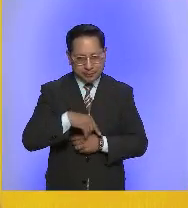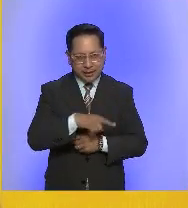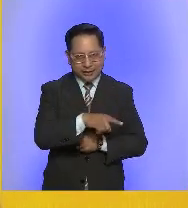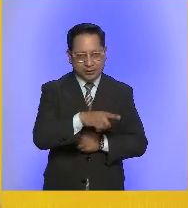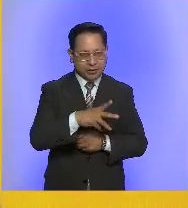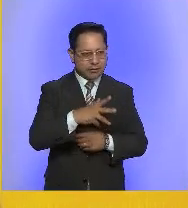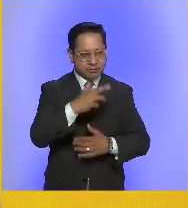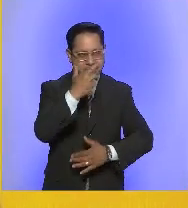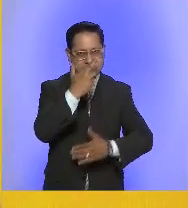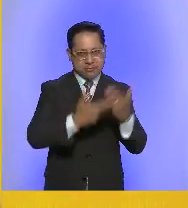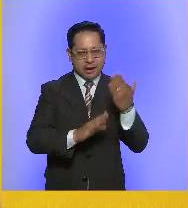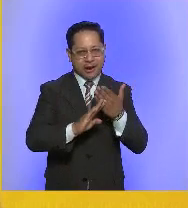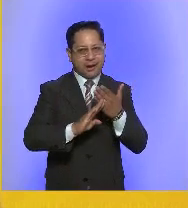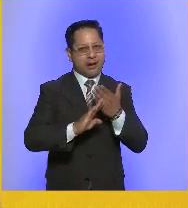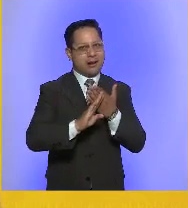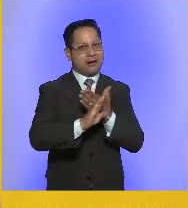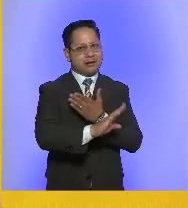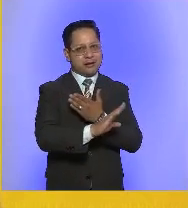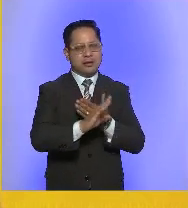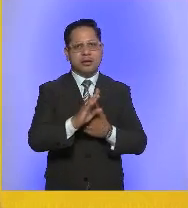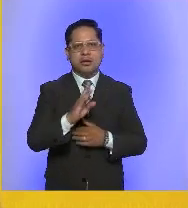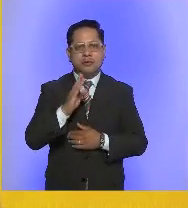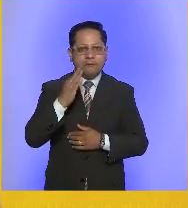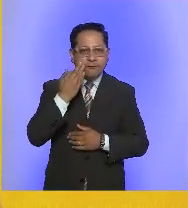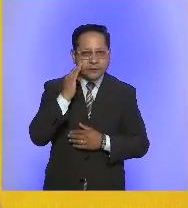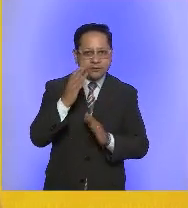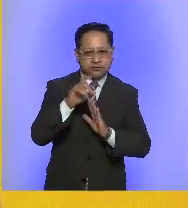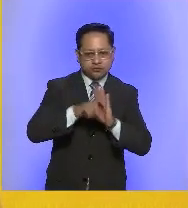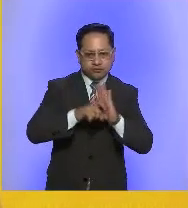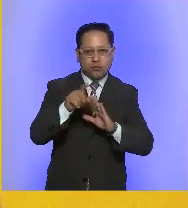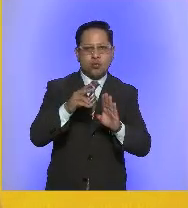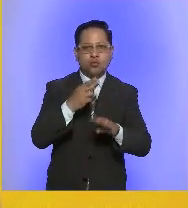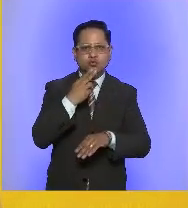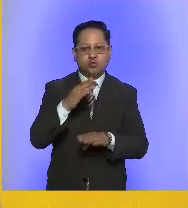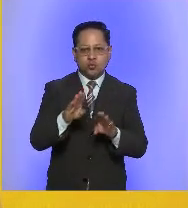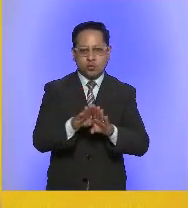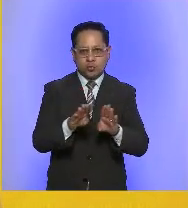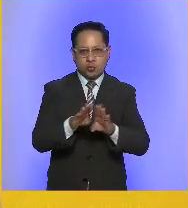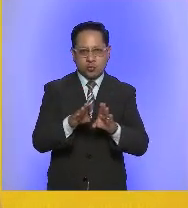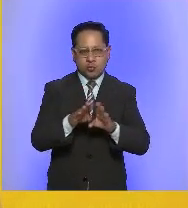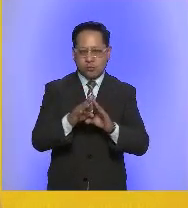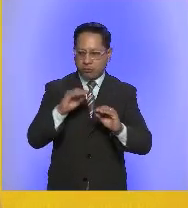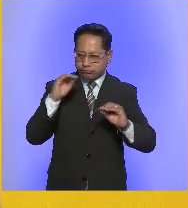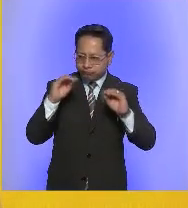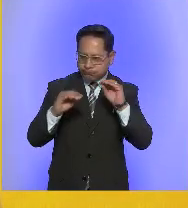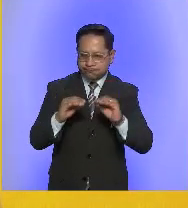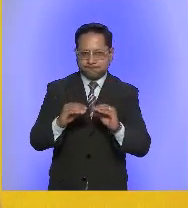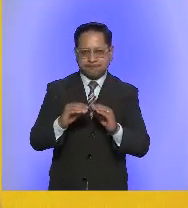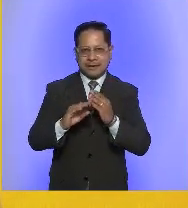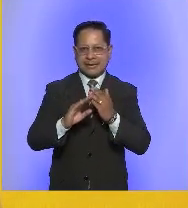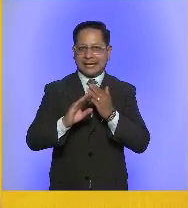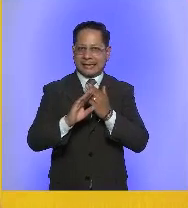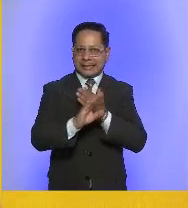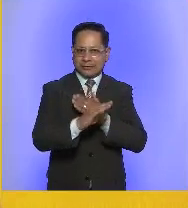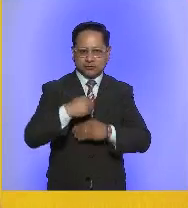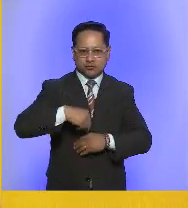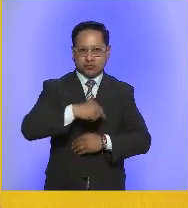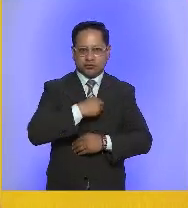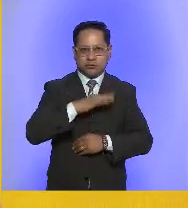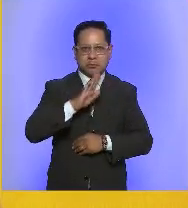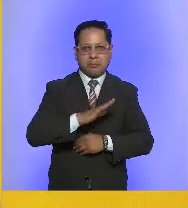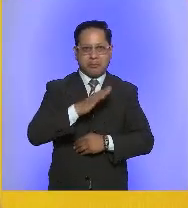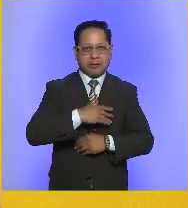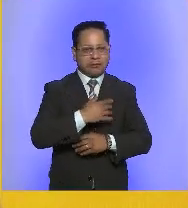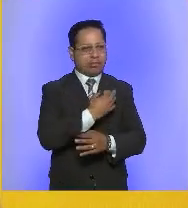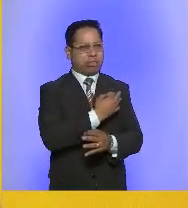redes sociales y que aprenda a leer los contenidos para evitar ser propagador de cualquier evidente delito electoral.